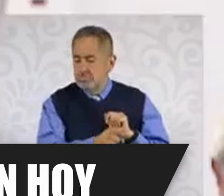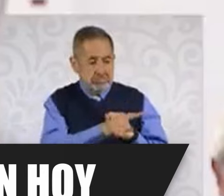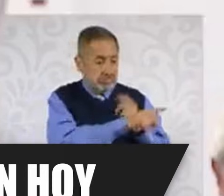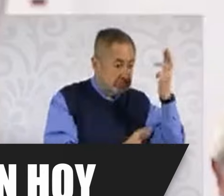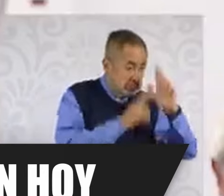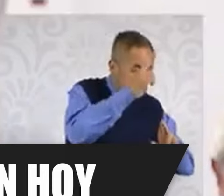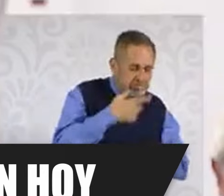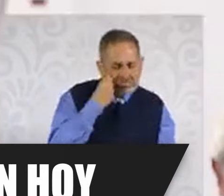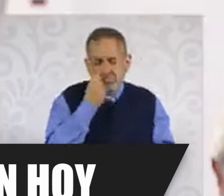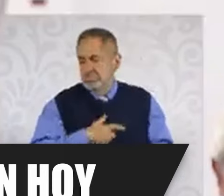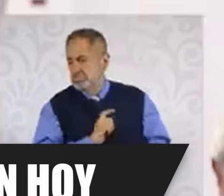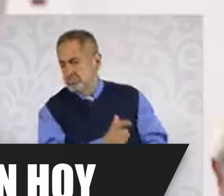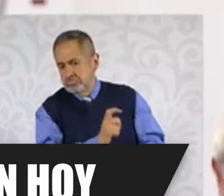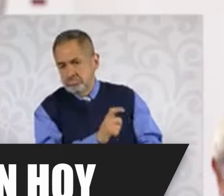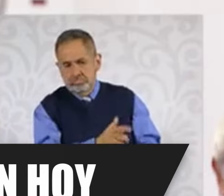en paro.